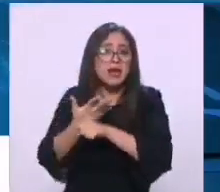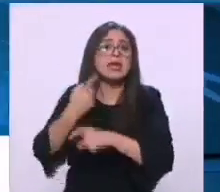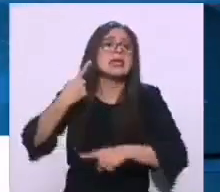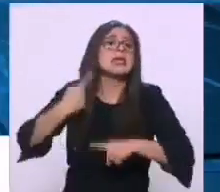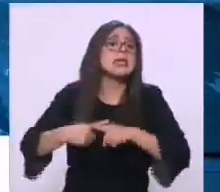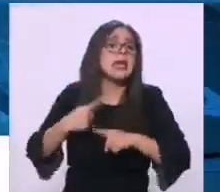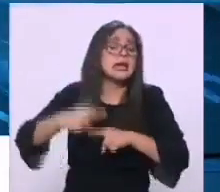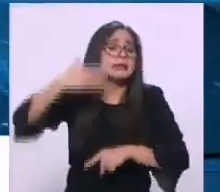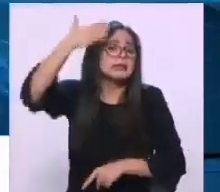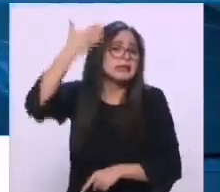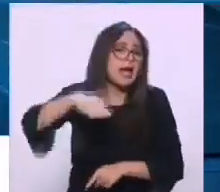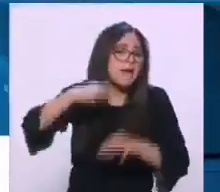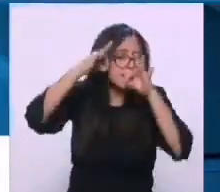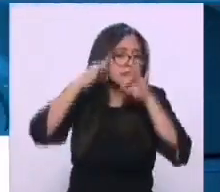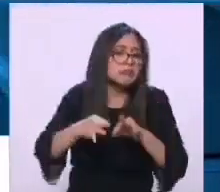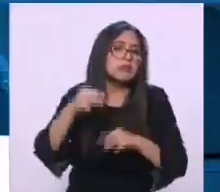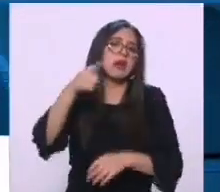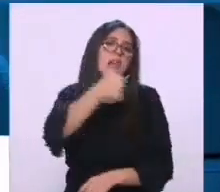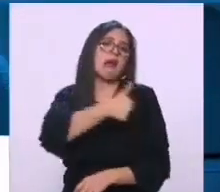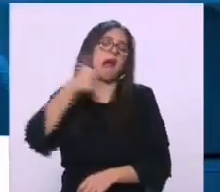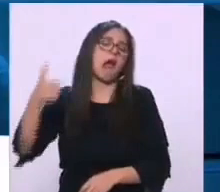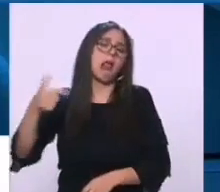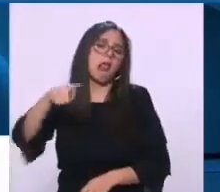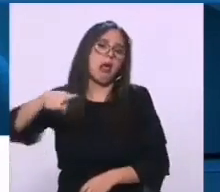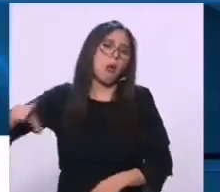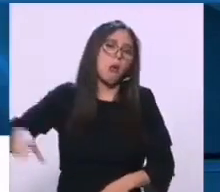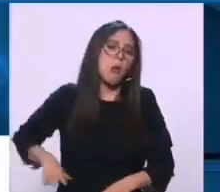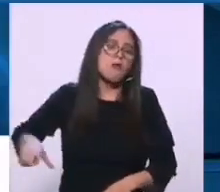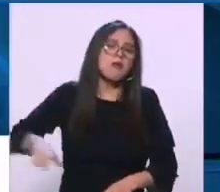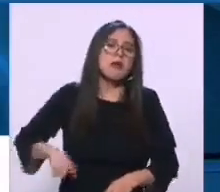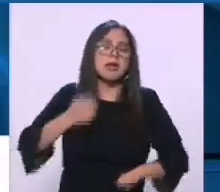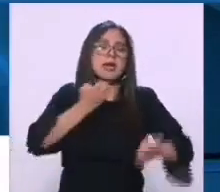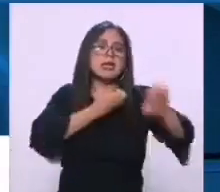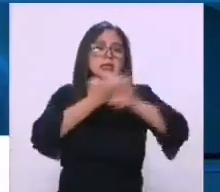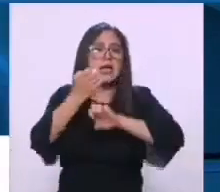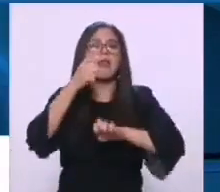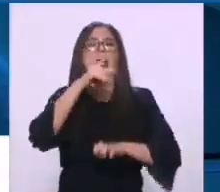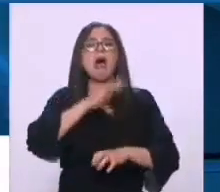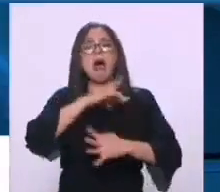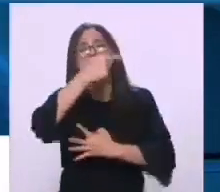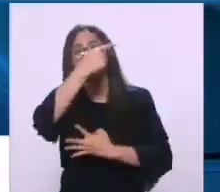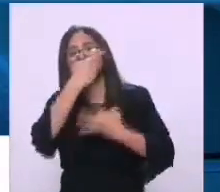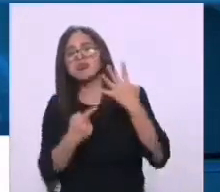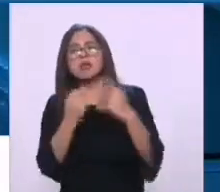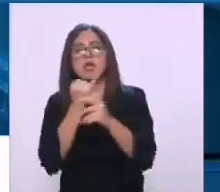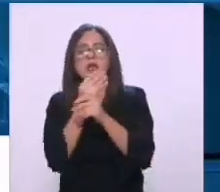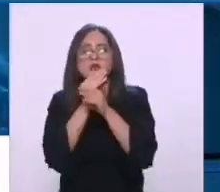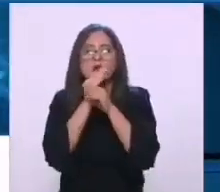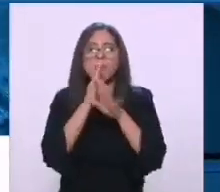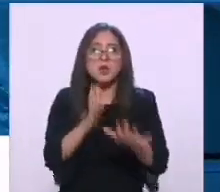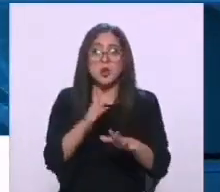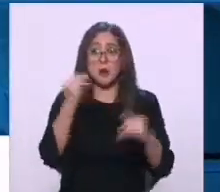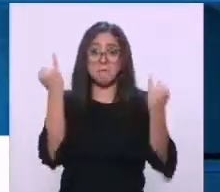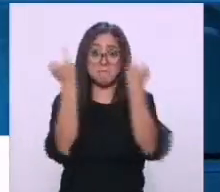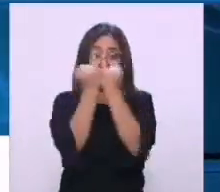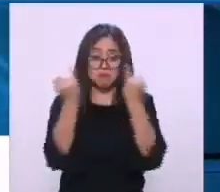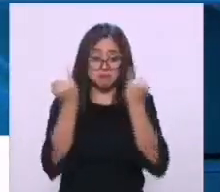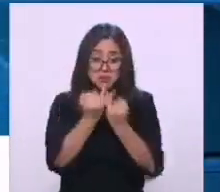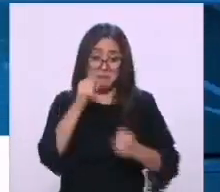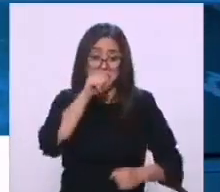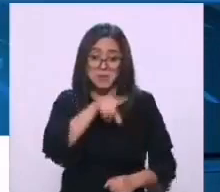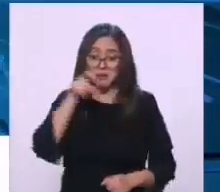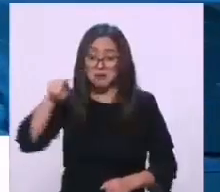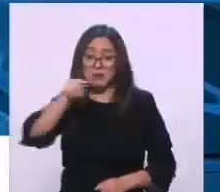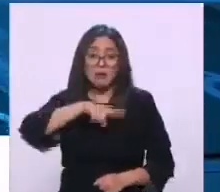gobernador. Ellos también podrían calcular que tendrían unos datos pues no necesariamente igual a los del resto del